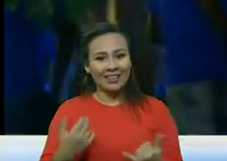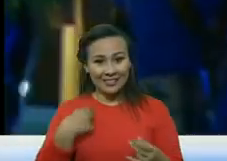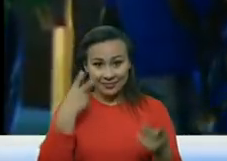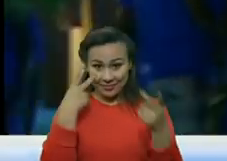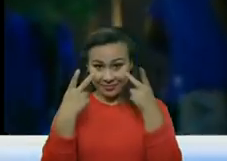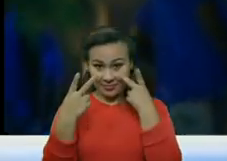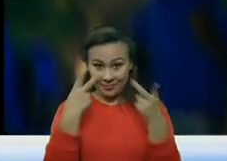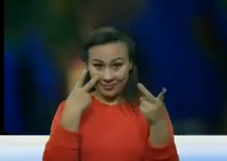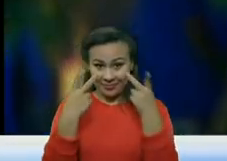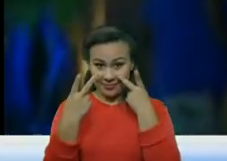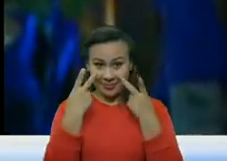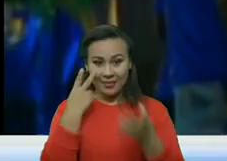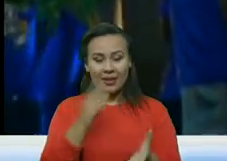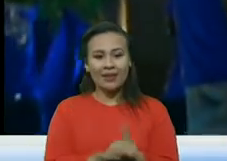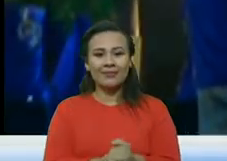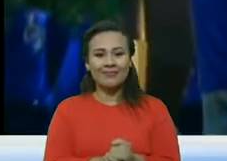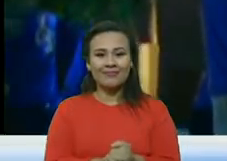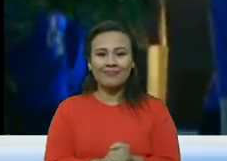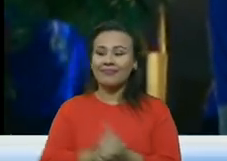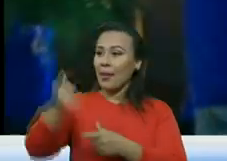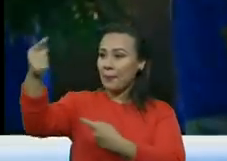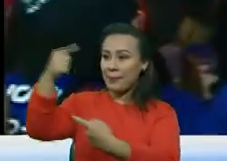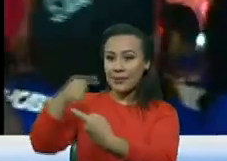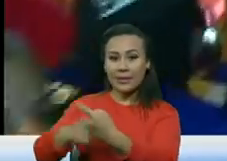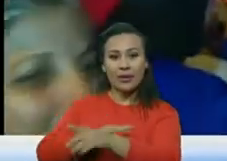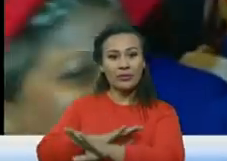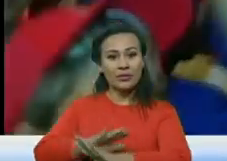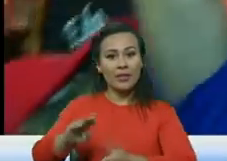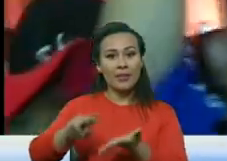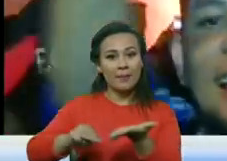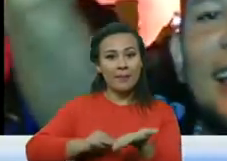compartiendo desde que llegaron de Manabí.